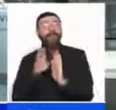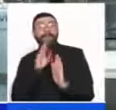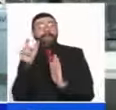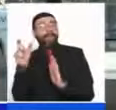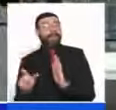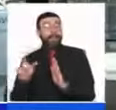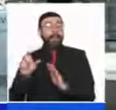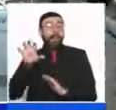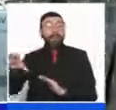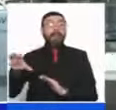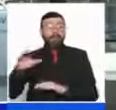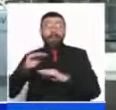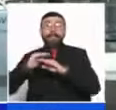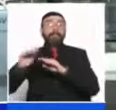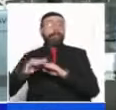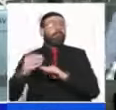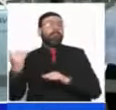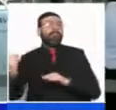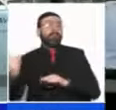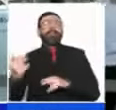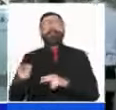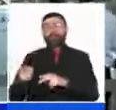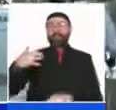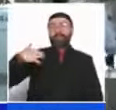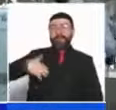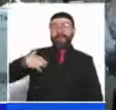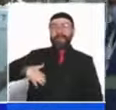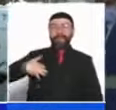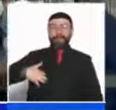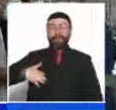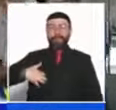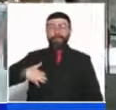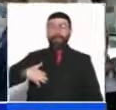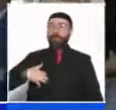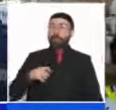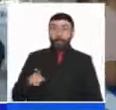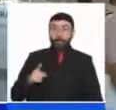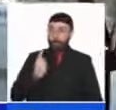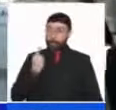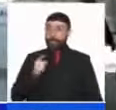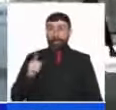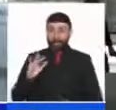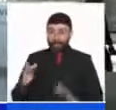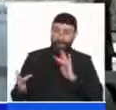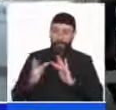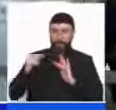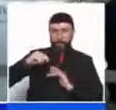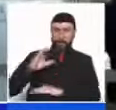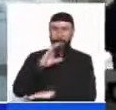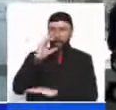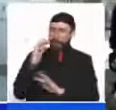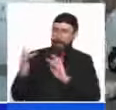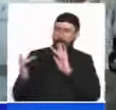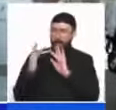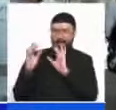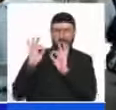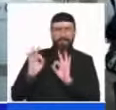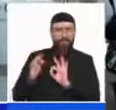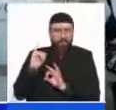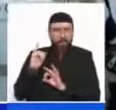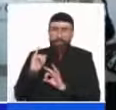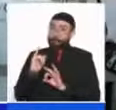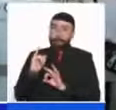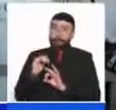invitado de honor, como se los habíamos dicho desde ayer, pues es Argentina. Y no solamente por sus buenas relaciones con el país, con Colombia, sino porque para